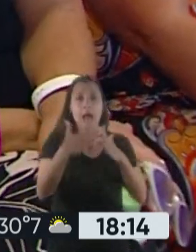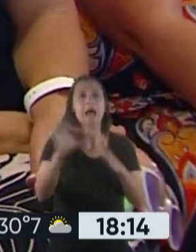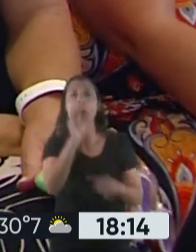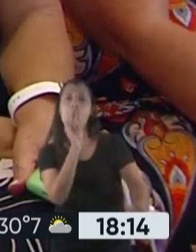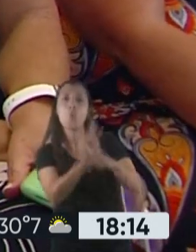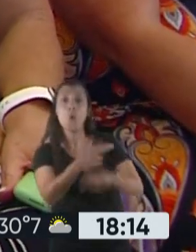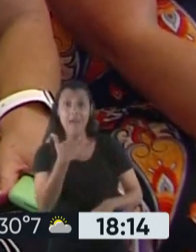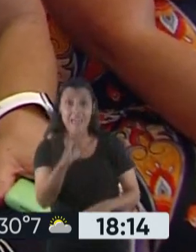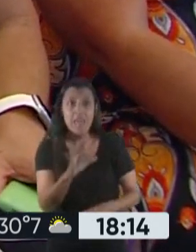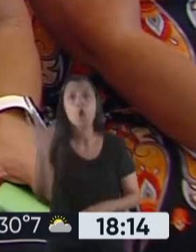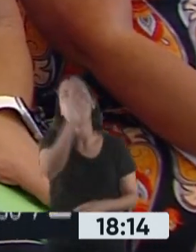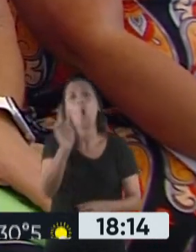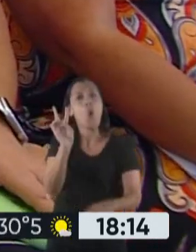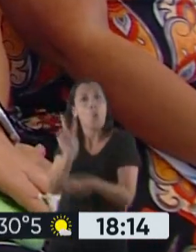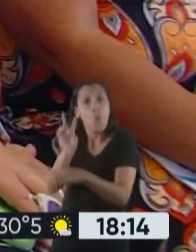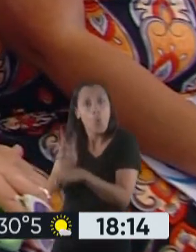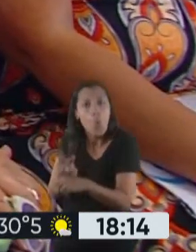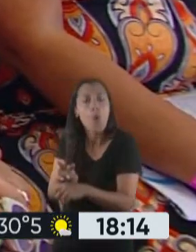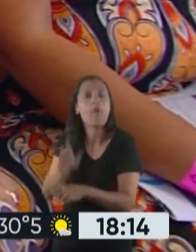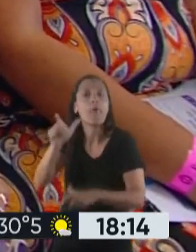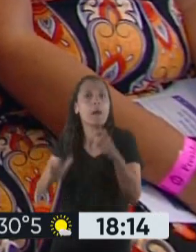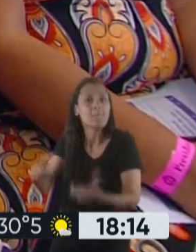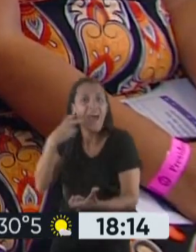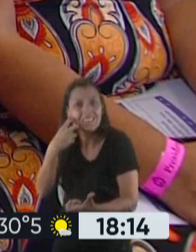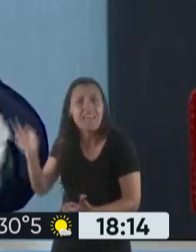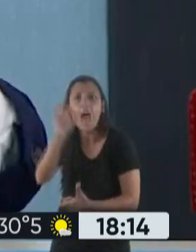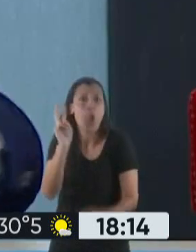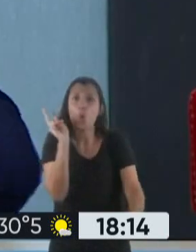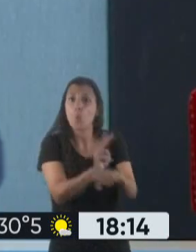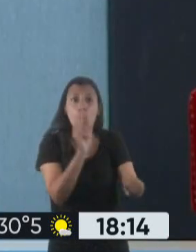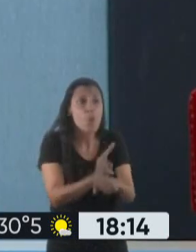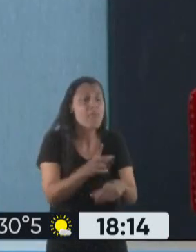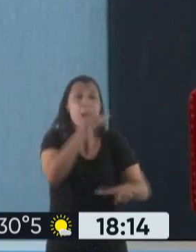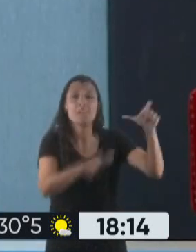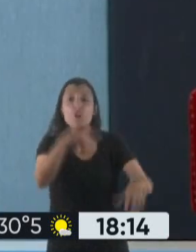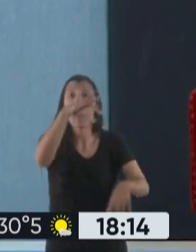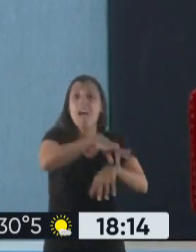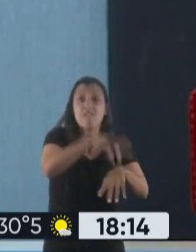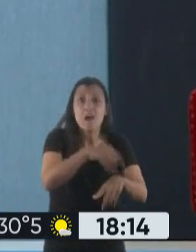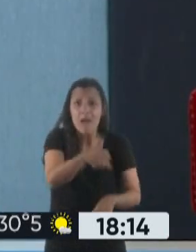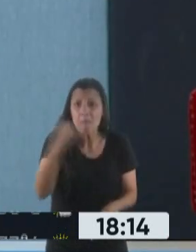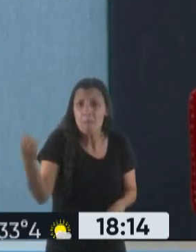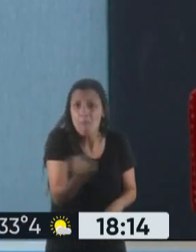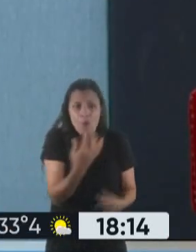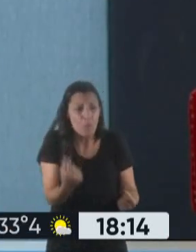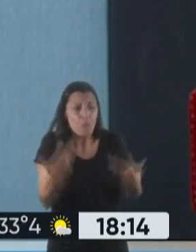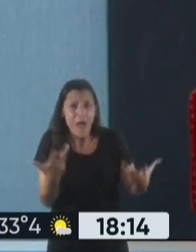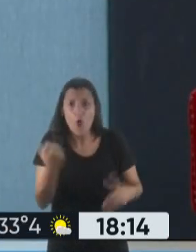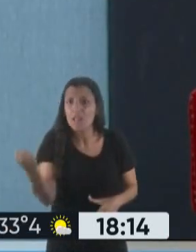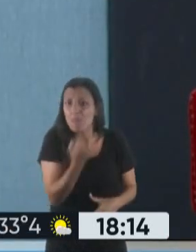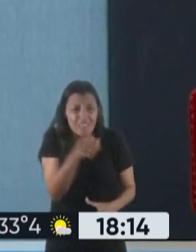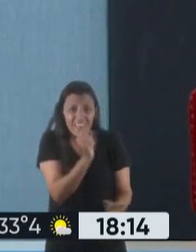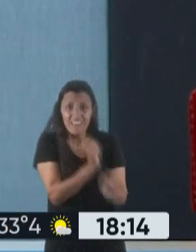nuestros hijos, como cuidarnos en la ancianidad o como para cuidarnos en la enfermedad. Miren lo importante que es esa